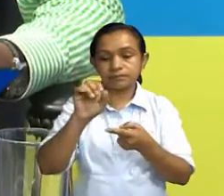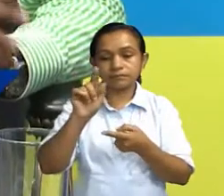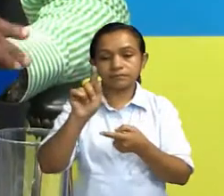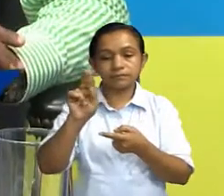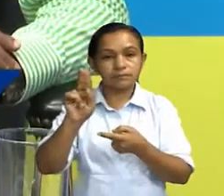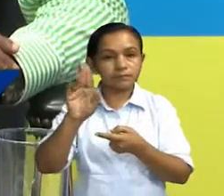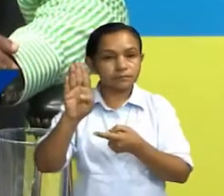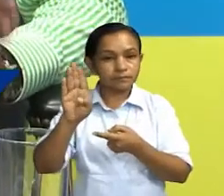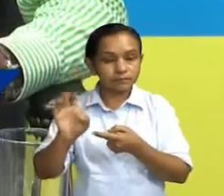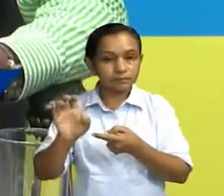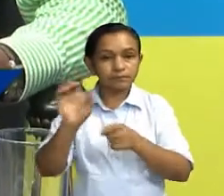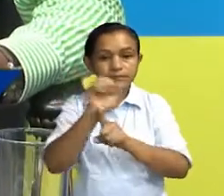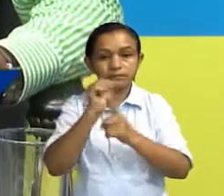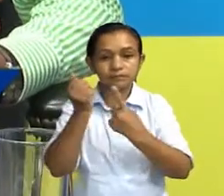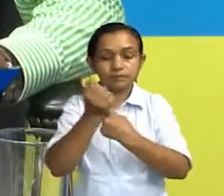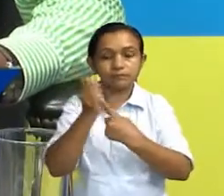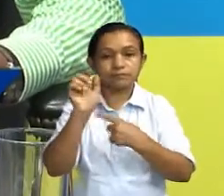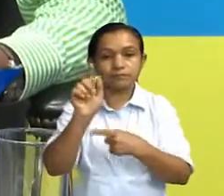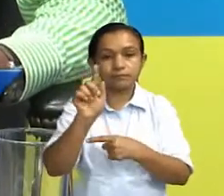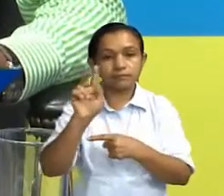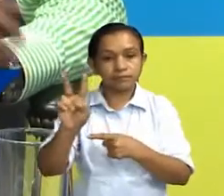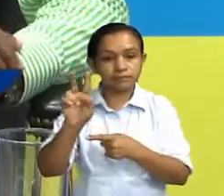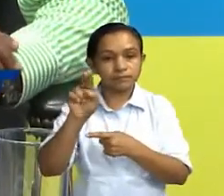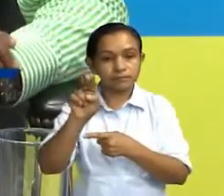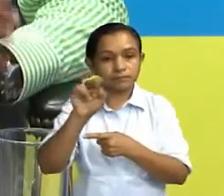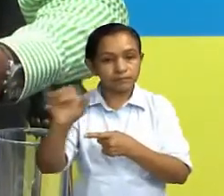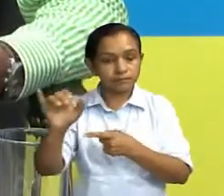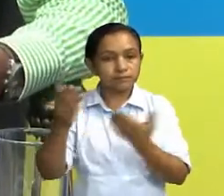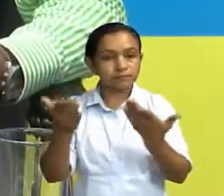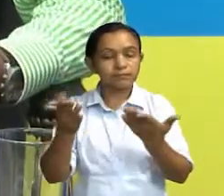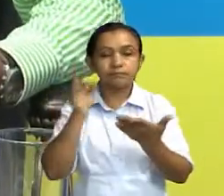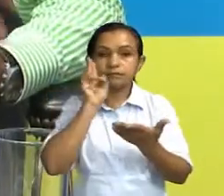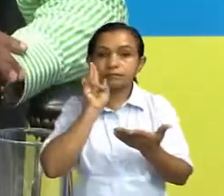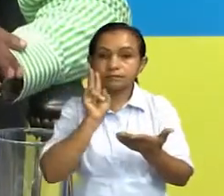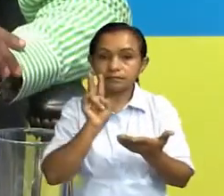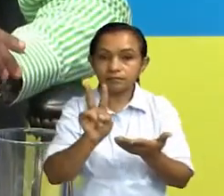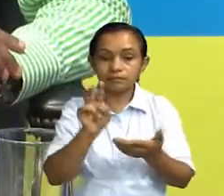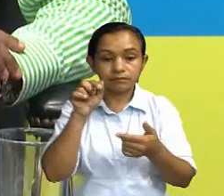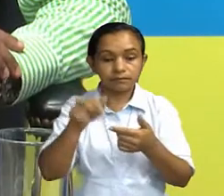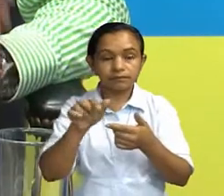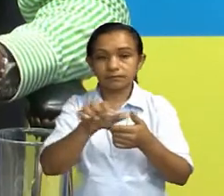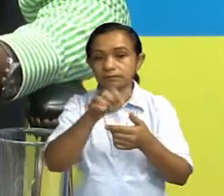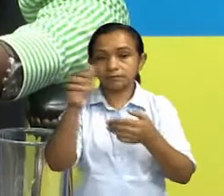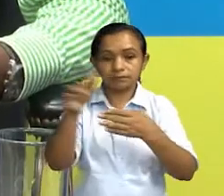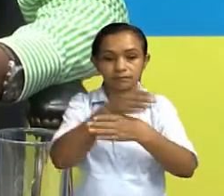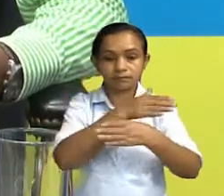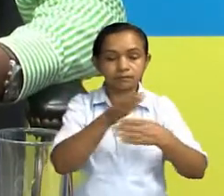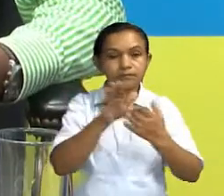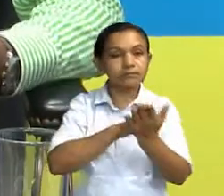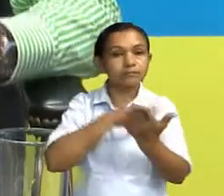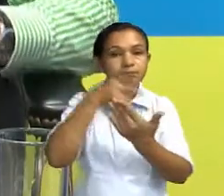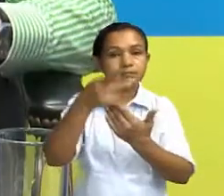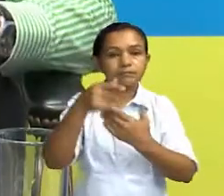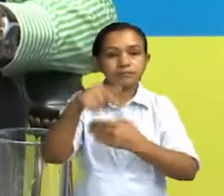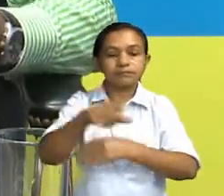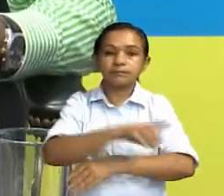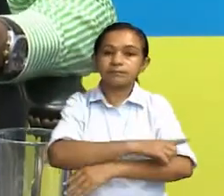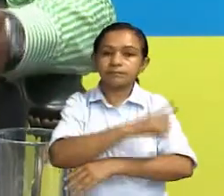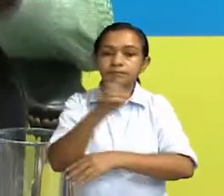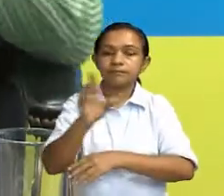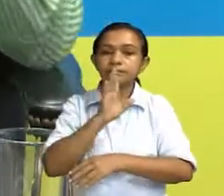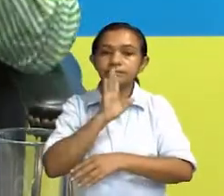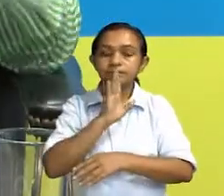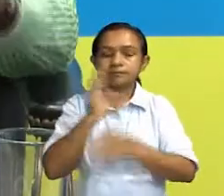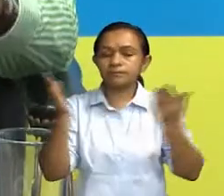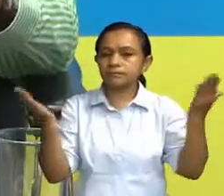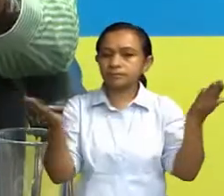YouTube aparecemos como Asamblea TVNIP. Usted búsquenos ahí y verá este y otros programas. El día de hoy estamos hablando sobre